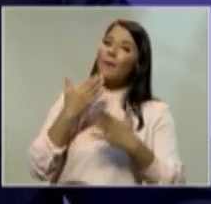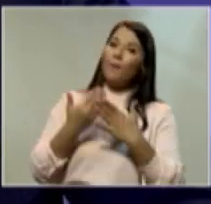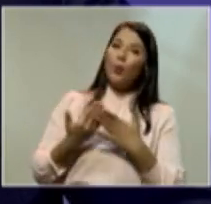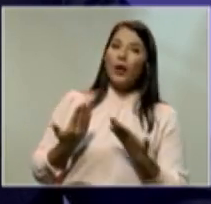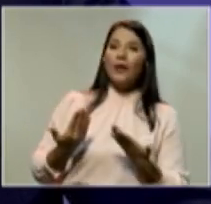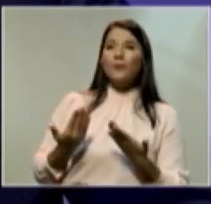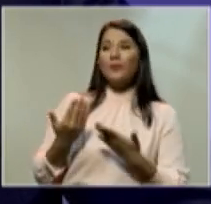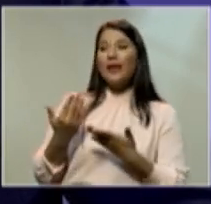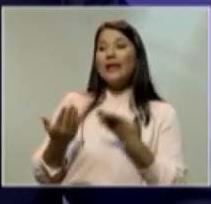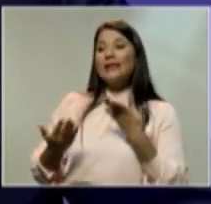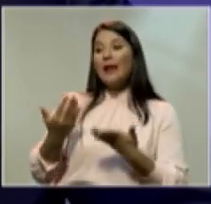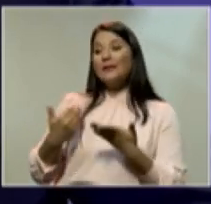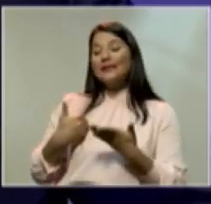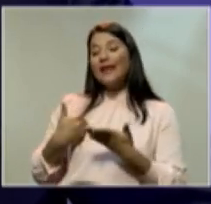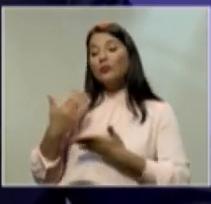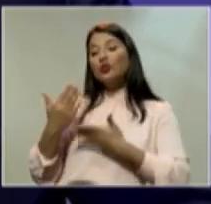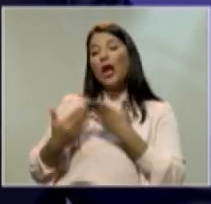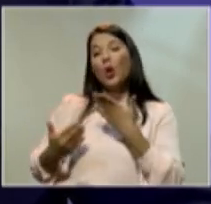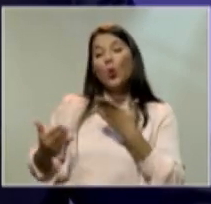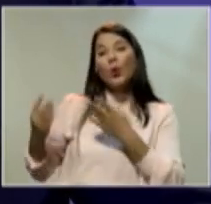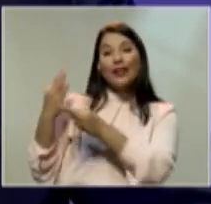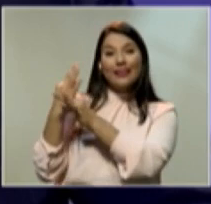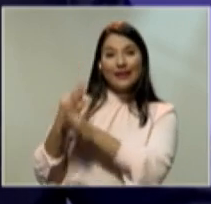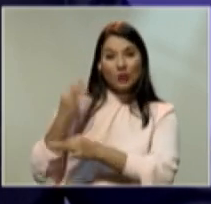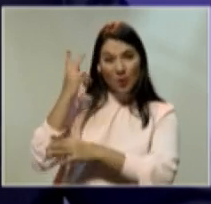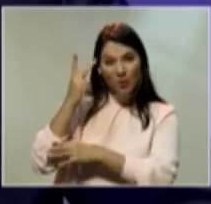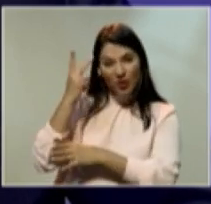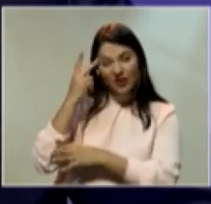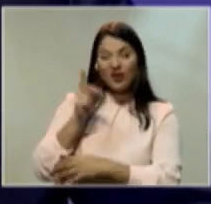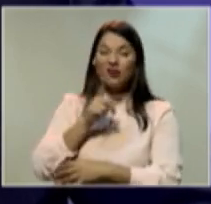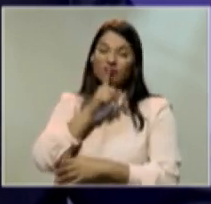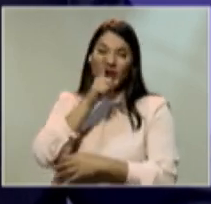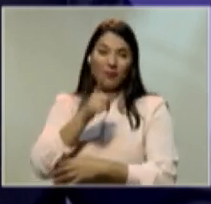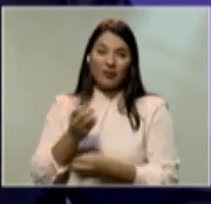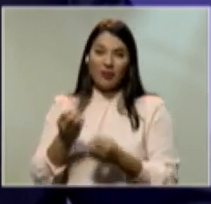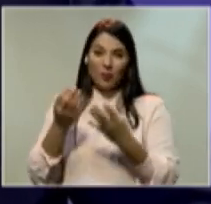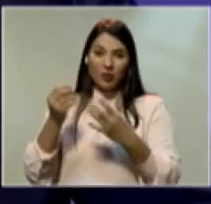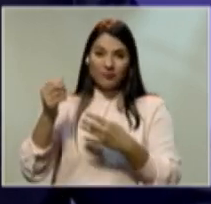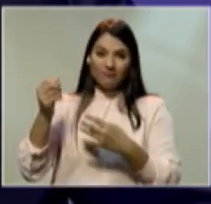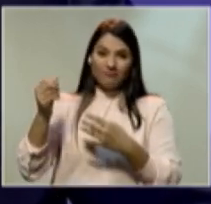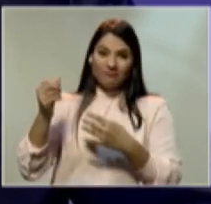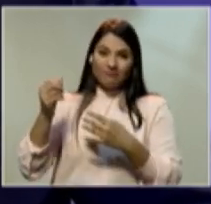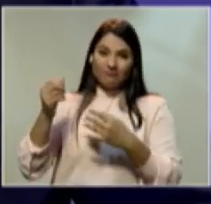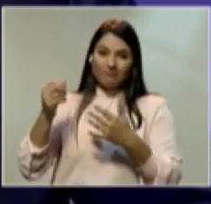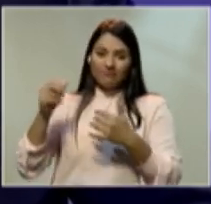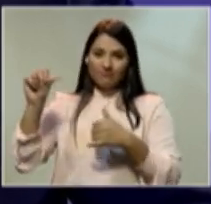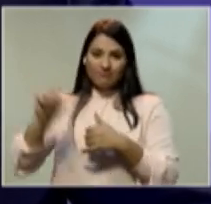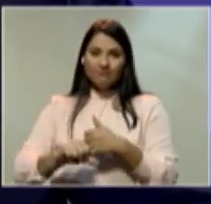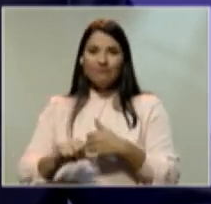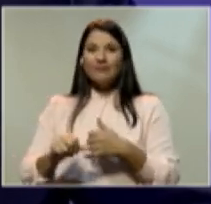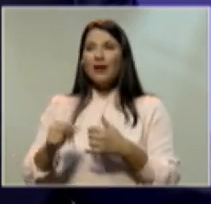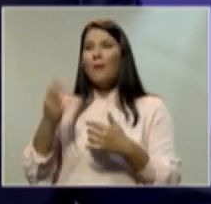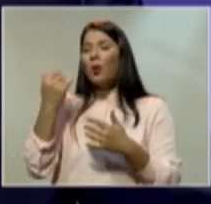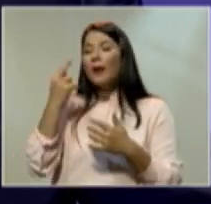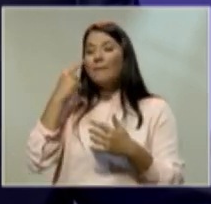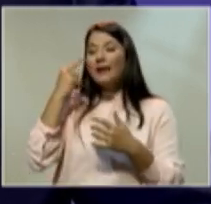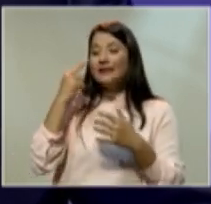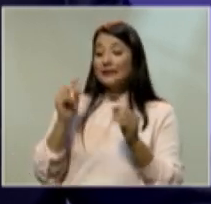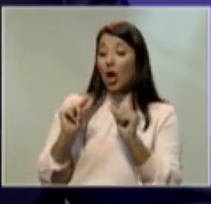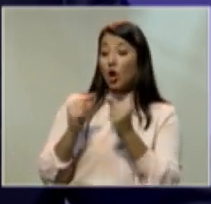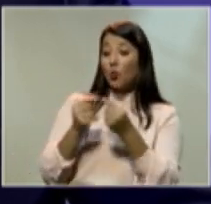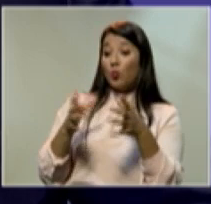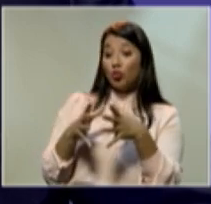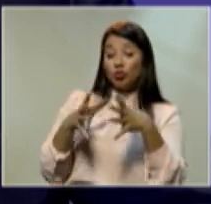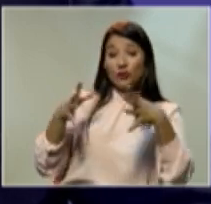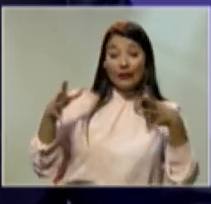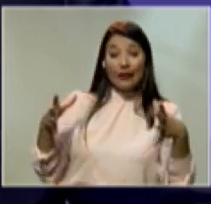algunas tradiciones políticas, por cierto, bastante fracasadas, de las masas, de las multitudes o de lo que